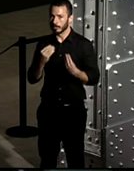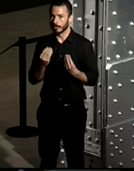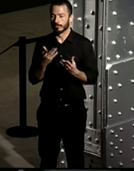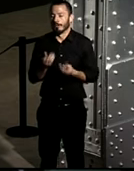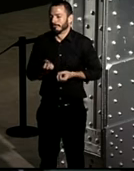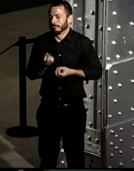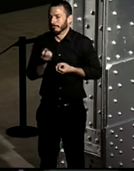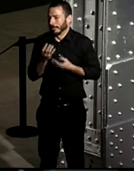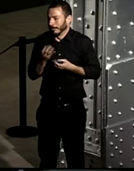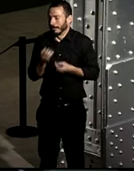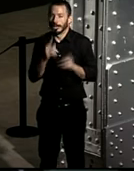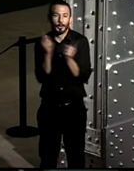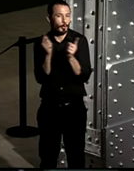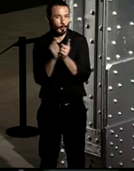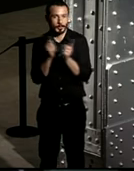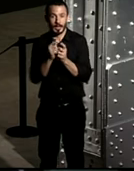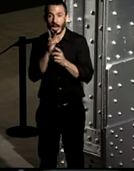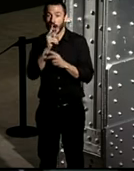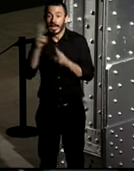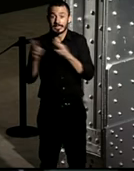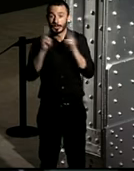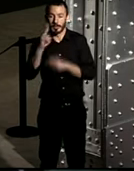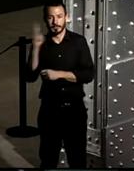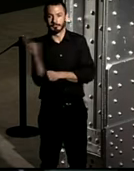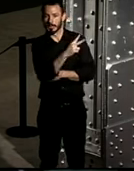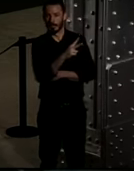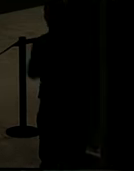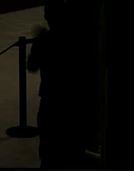pequeñas ráfagas. Vemos enseguida unas secuencias de Embarazados.